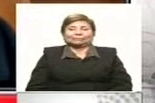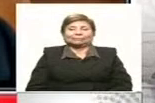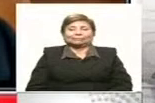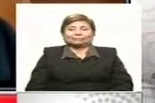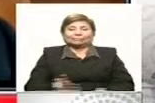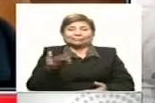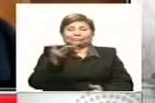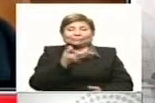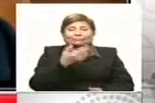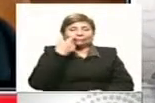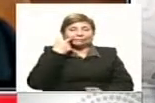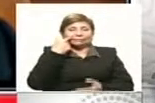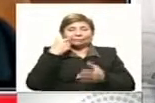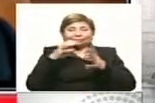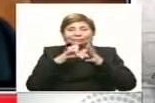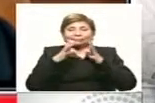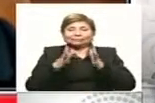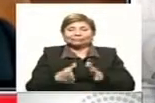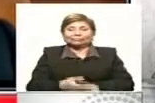Los señores congresistas,